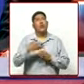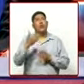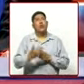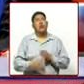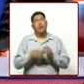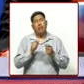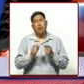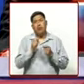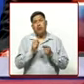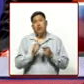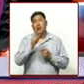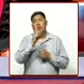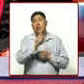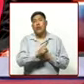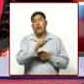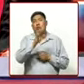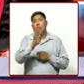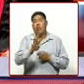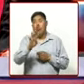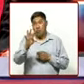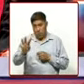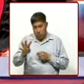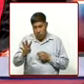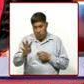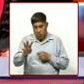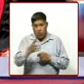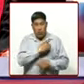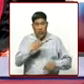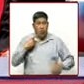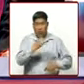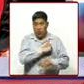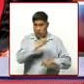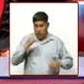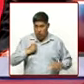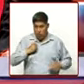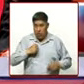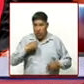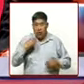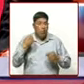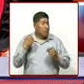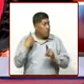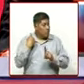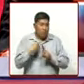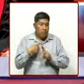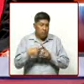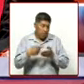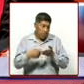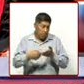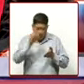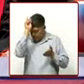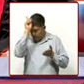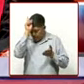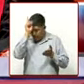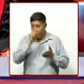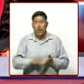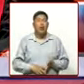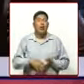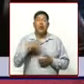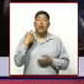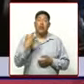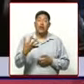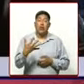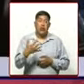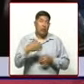de precisarlo. 144 parlamentarios votaron a favor del informe de la Comisión de Constitución.